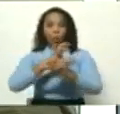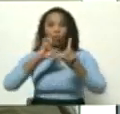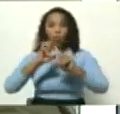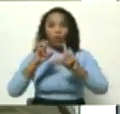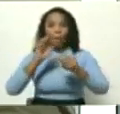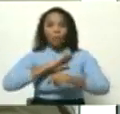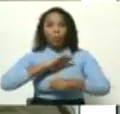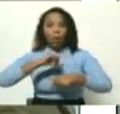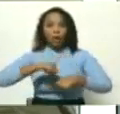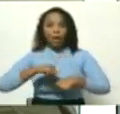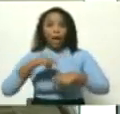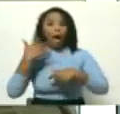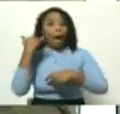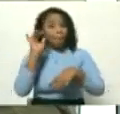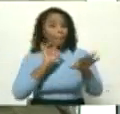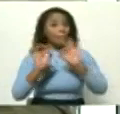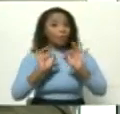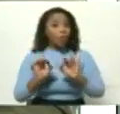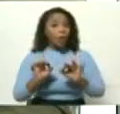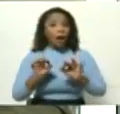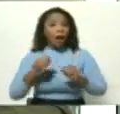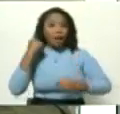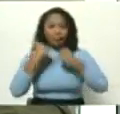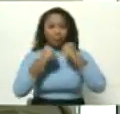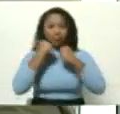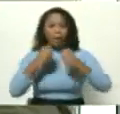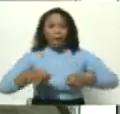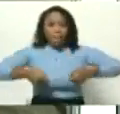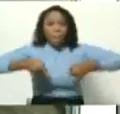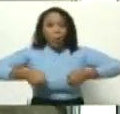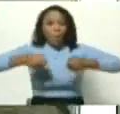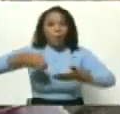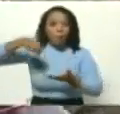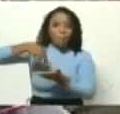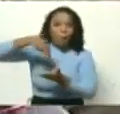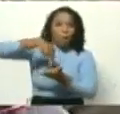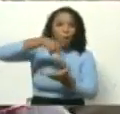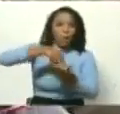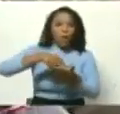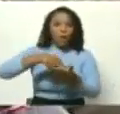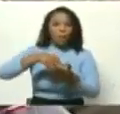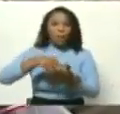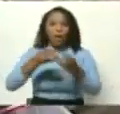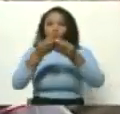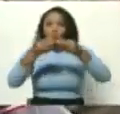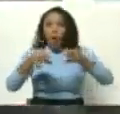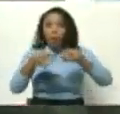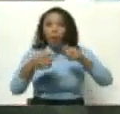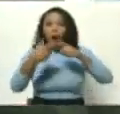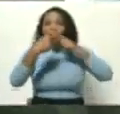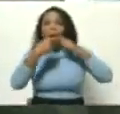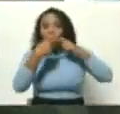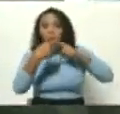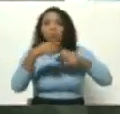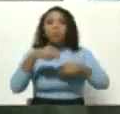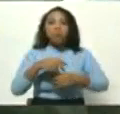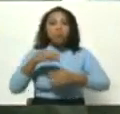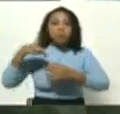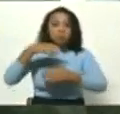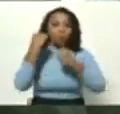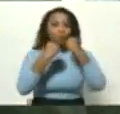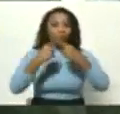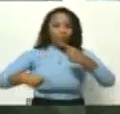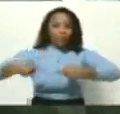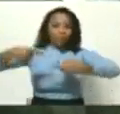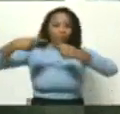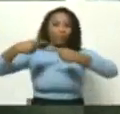tradicionales. Hay que prepararse para la carrera de saco, mi almiranta. Ah, el huevo y la cucharilla, todo lo que tiene que ver con el trompo. Ah, por ahí un video